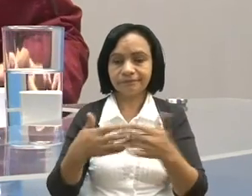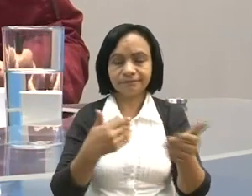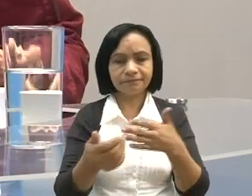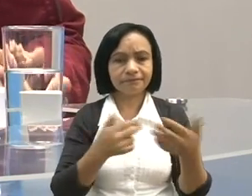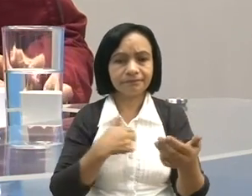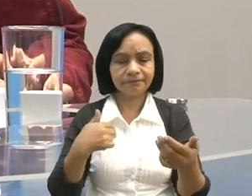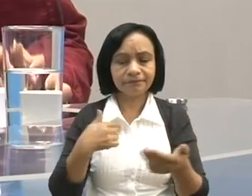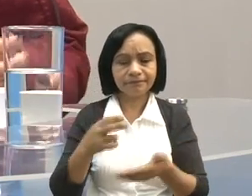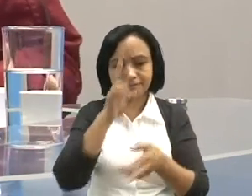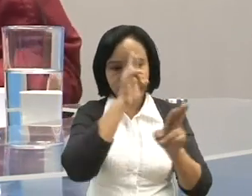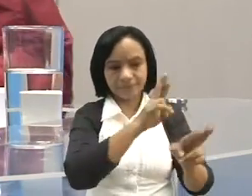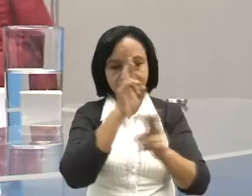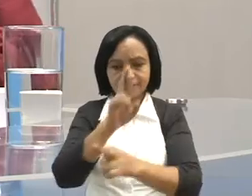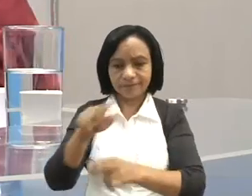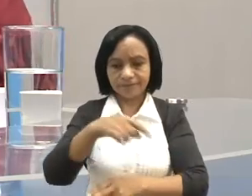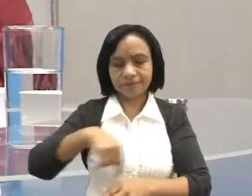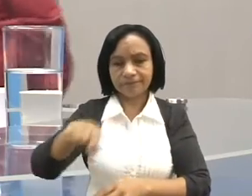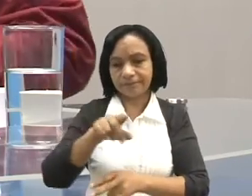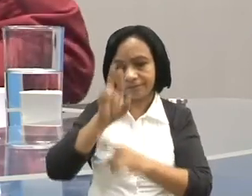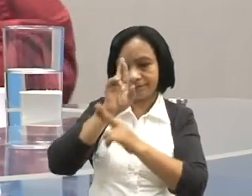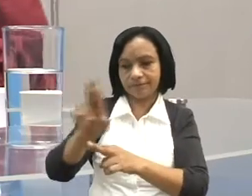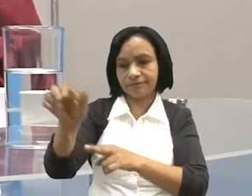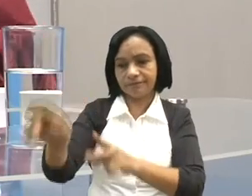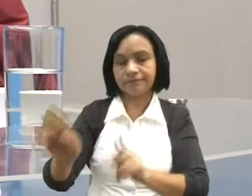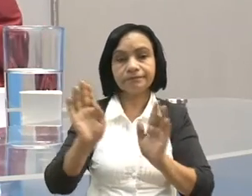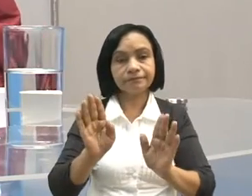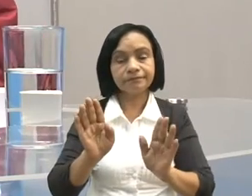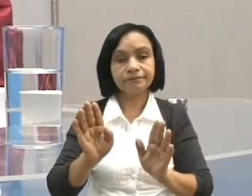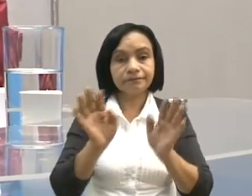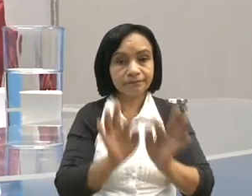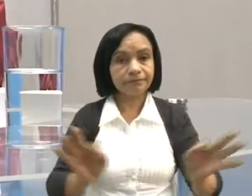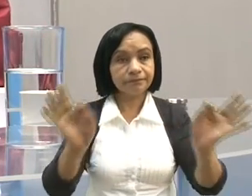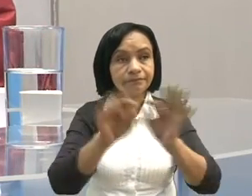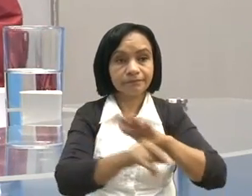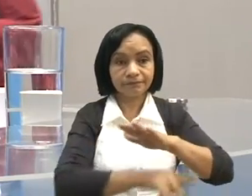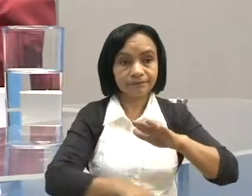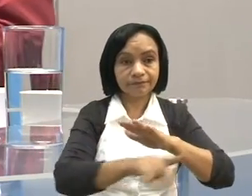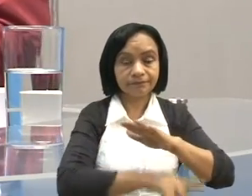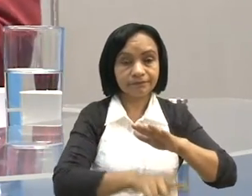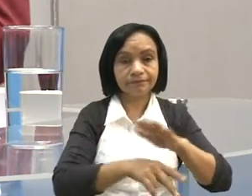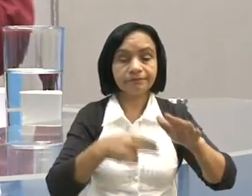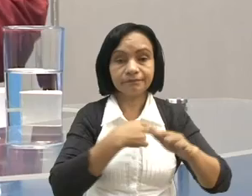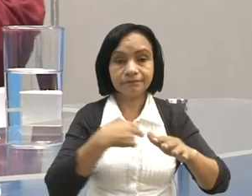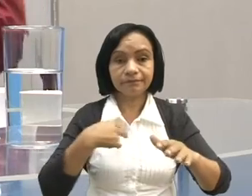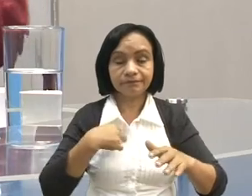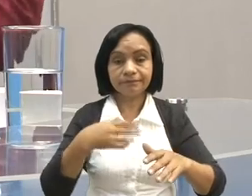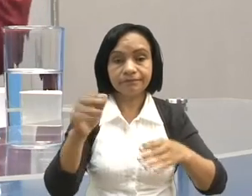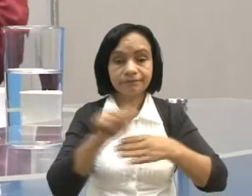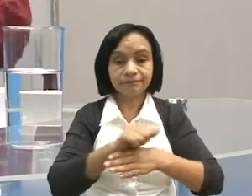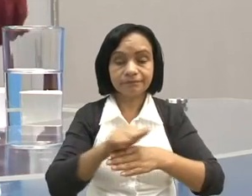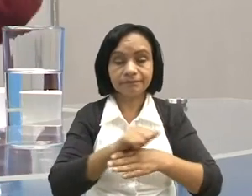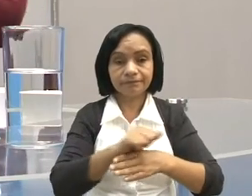¿verdad? Se te respeta, pero que al mismo tiempo vos respetás. Entonces, ese factor de preescolar debiese ser una